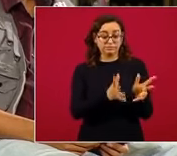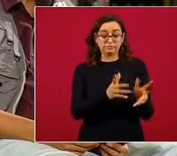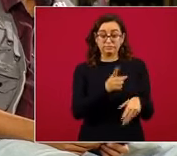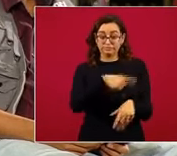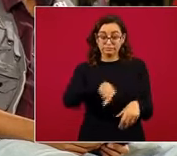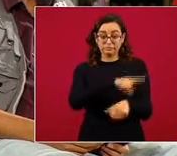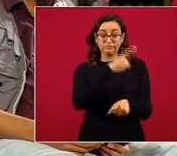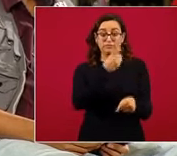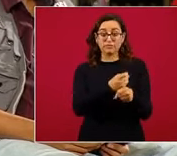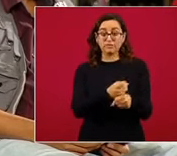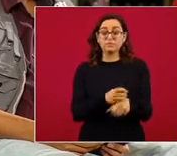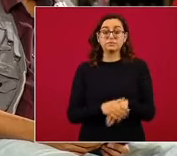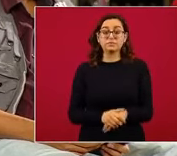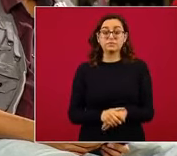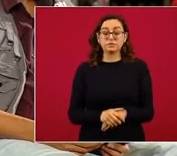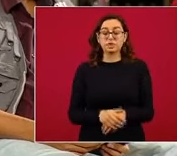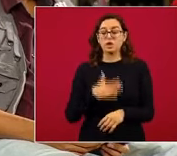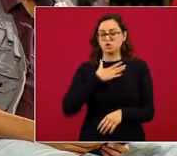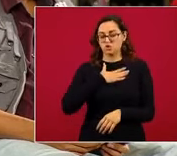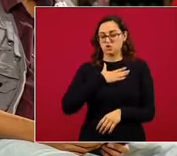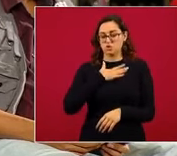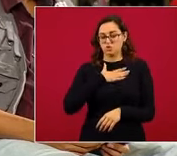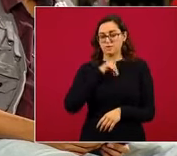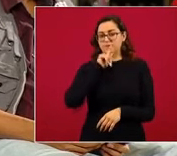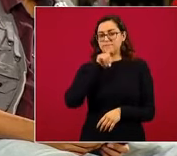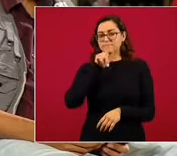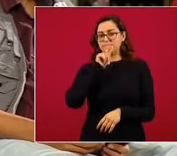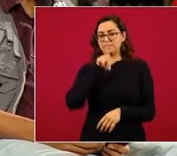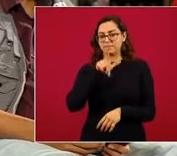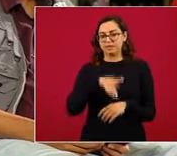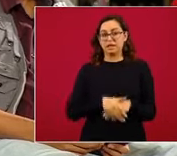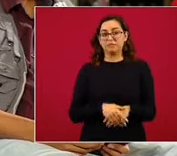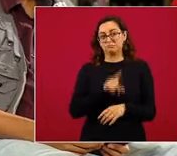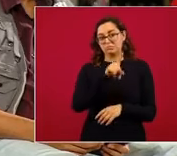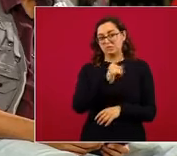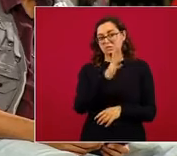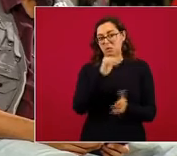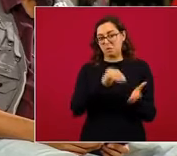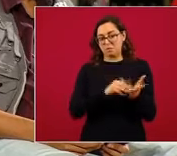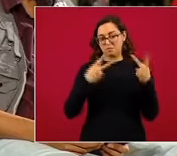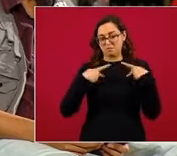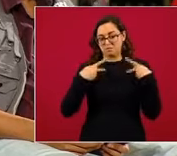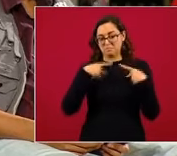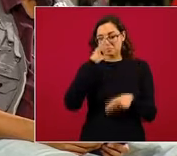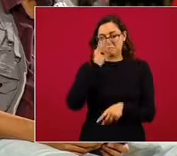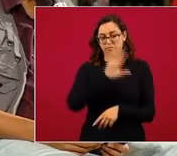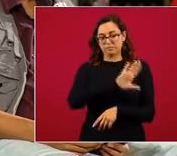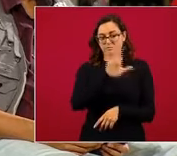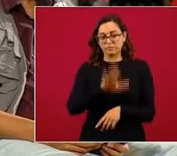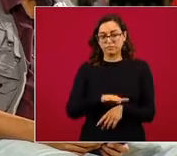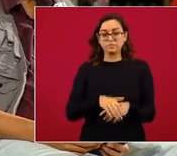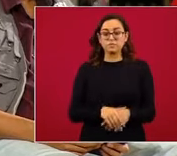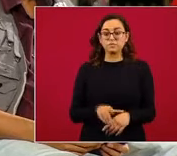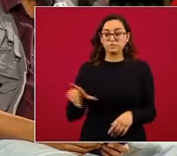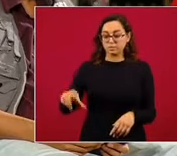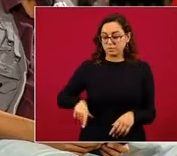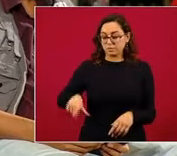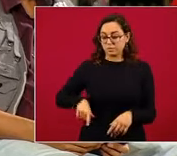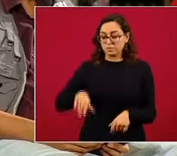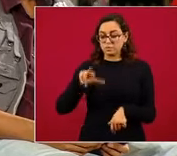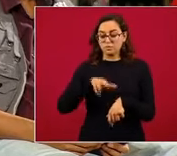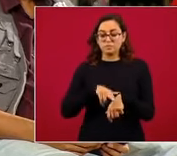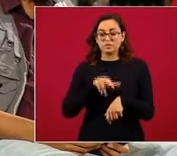muertes, porque yo vengo de allá, el gobernador en un evento público, Enrique Alfaro, que ha sido su público detractor